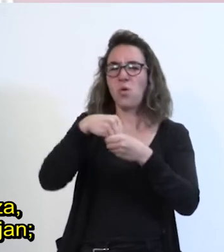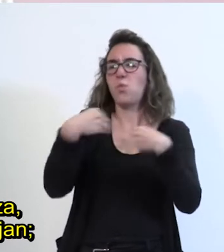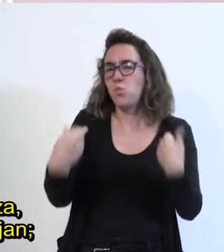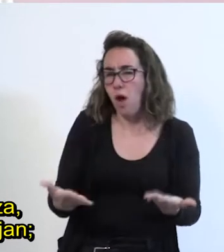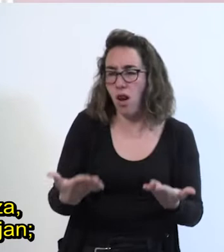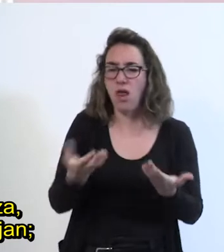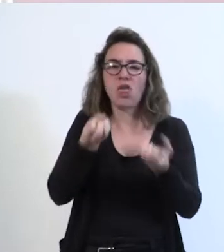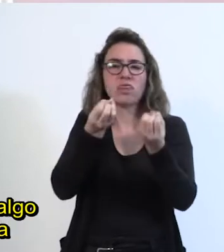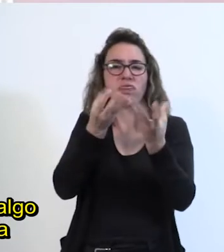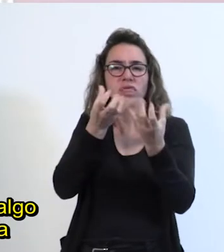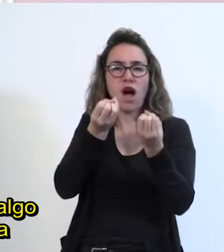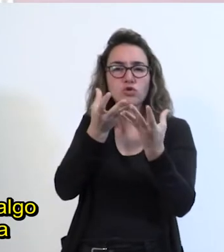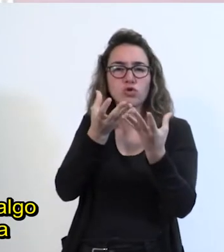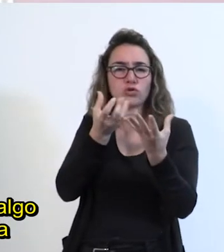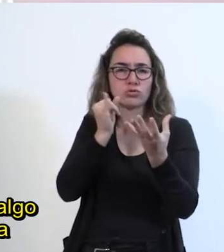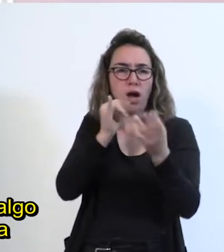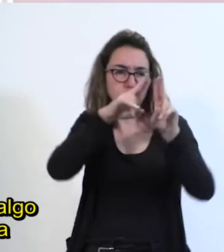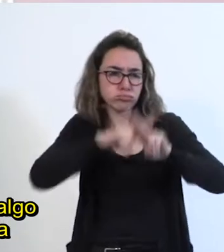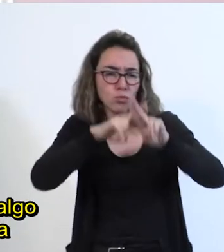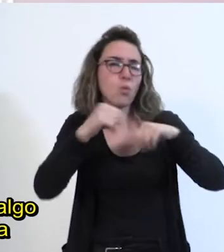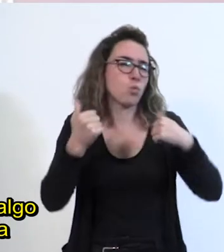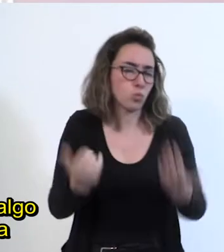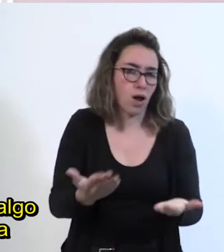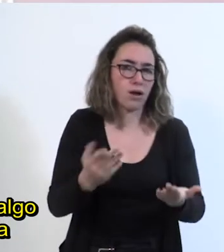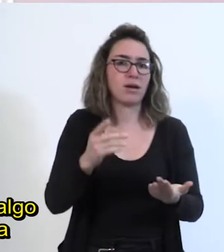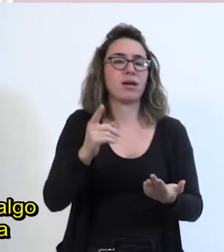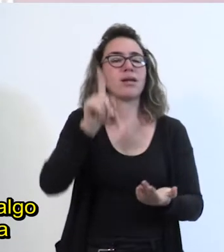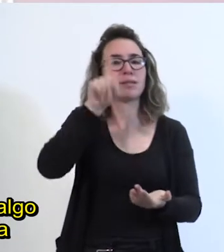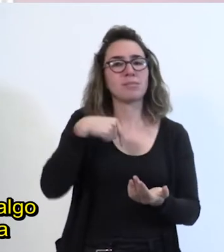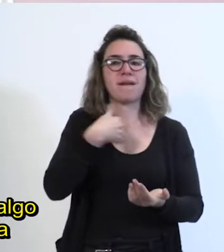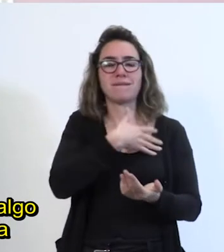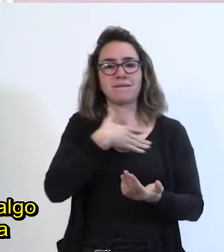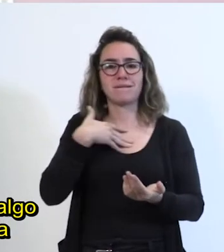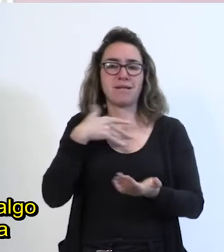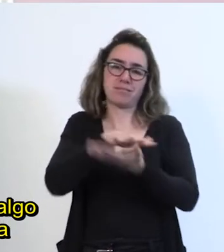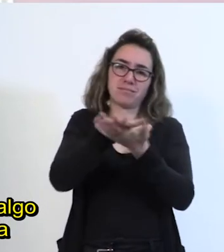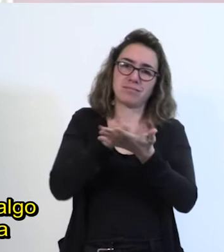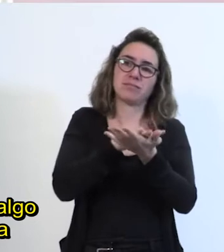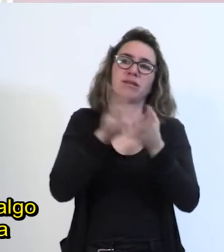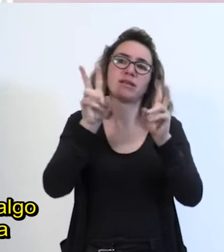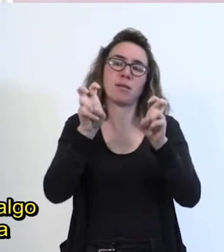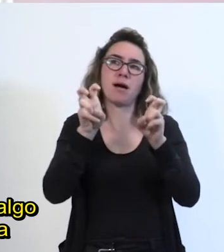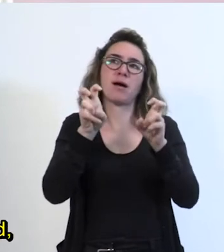se arrojan. Y luego quería también comentarte algo sobre ya la violencia generalizada